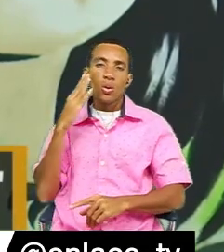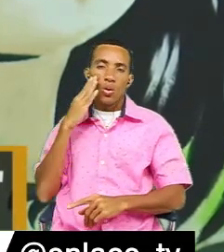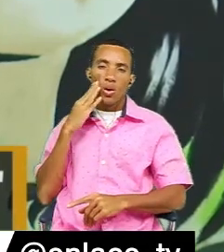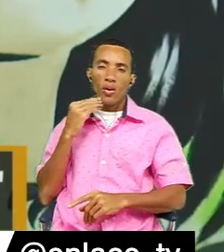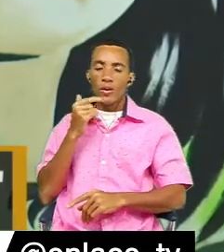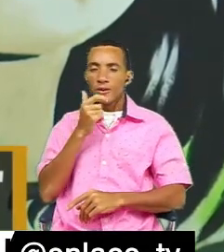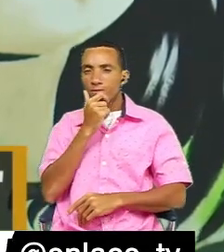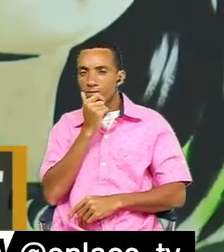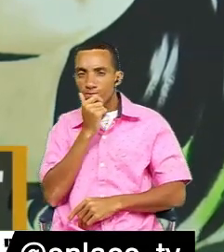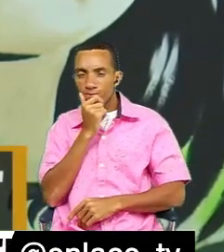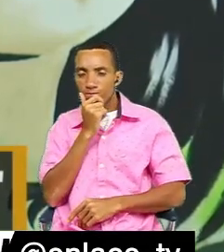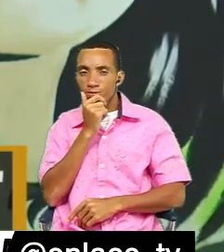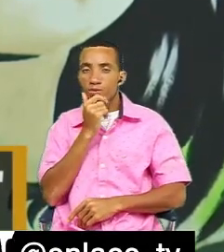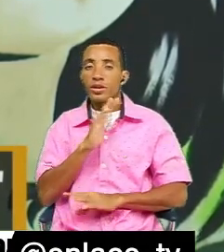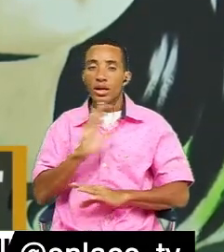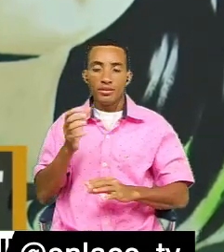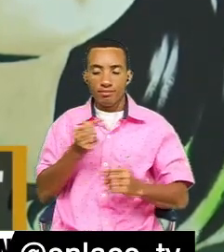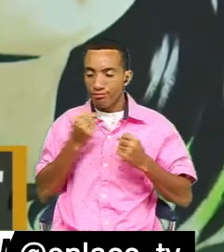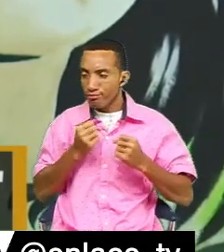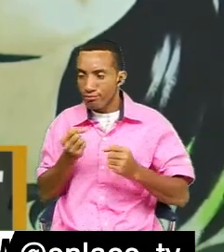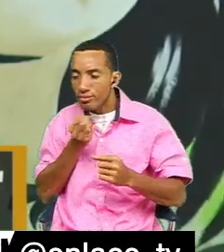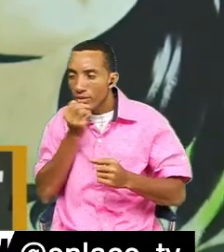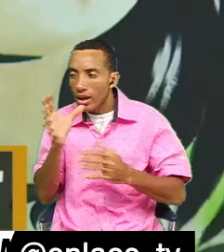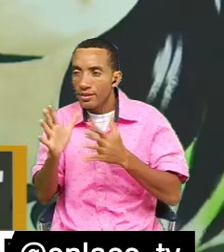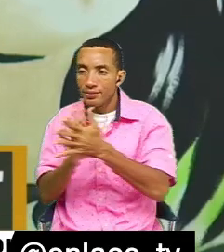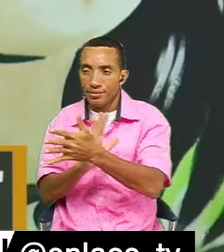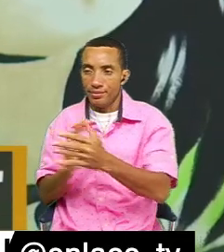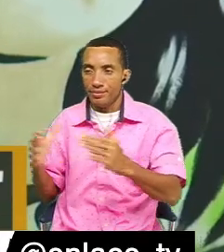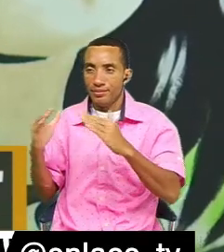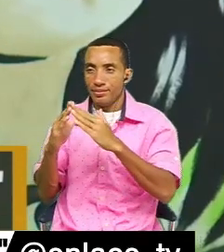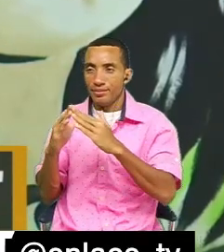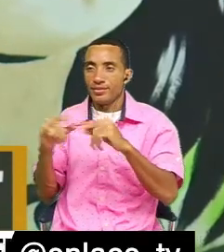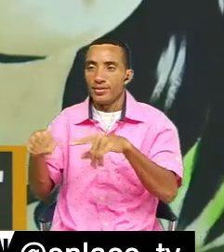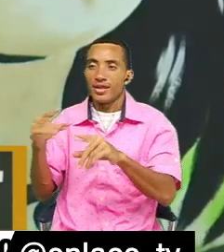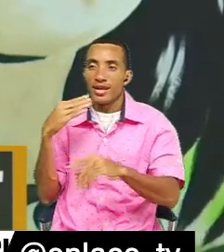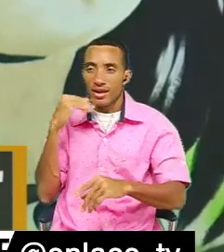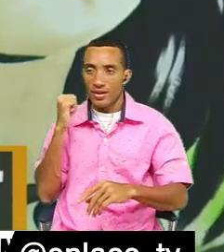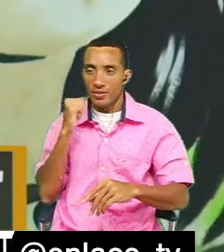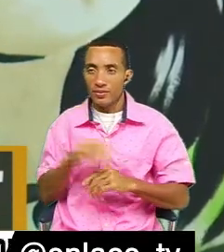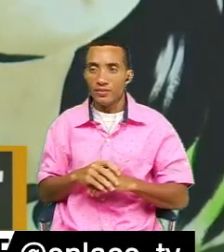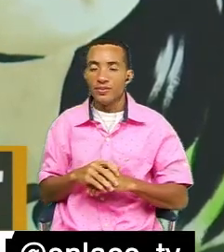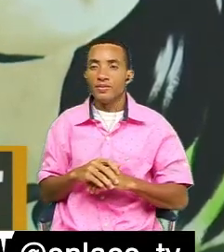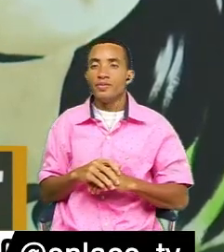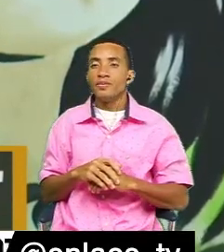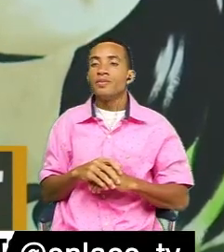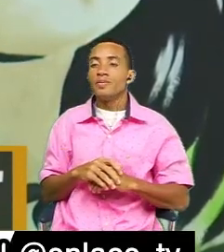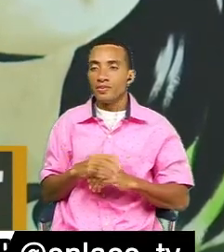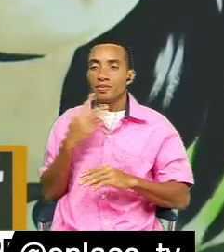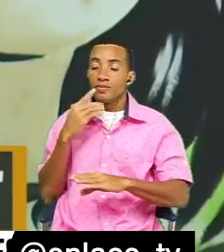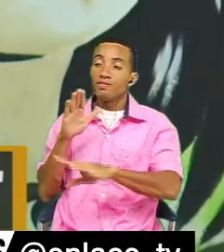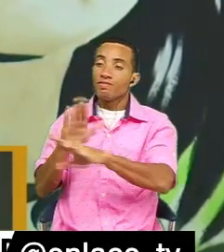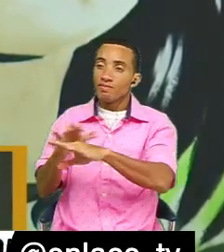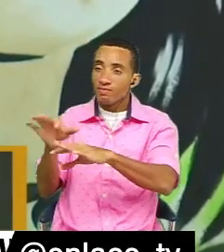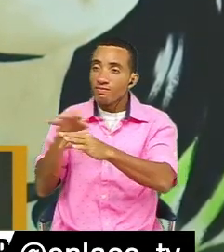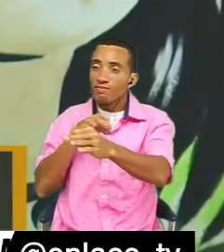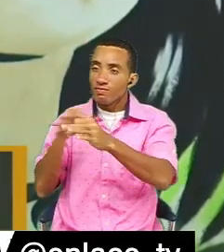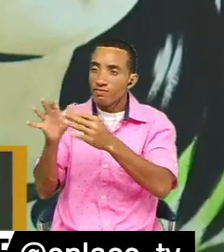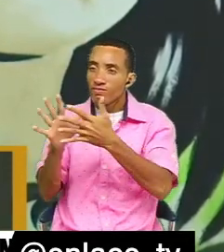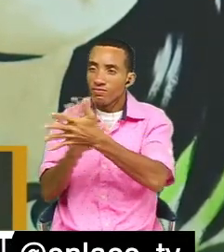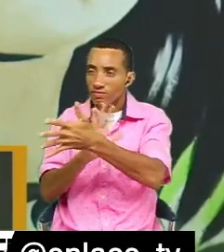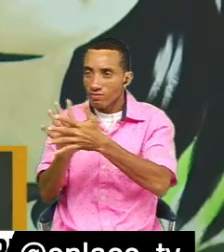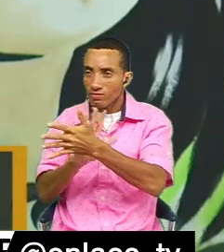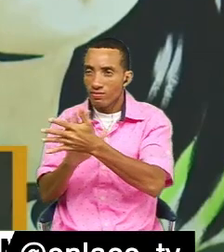esta mujer y pues acuden a la casa de la mujer del sector nororiental, nos dan a conocer la situación,